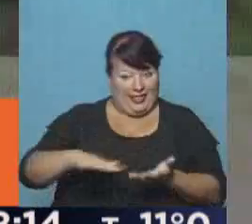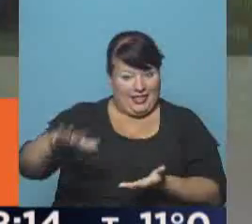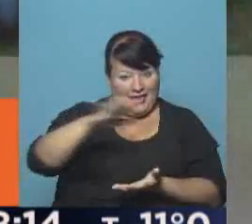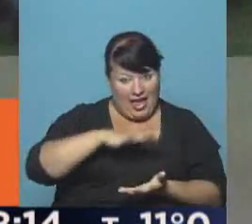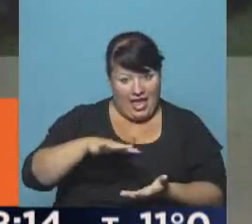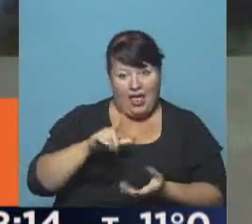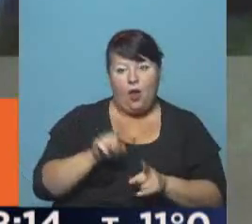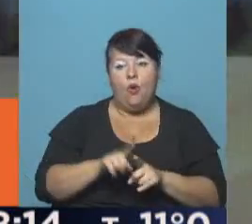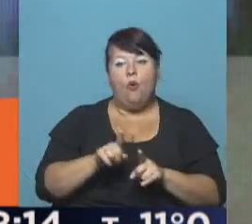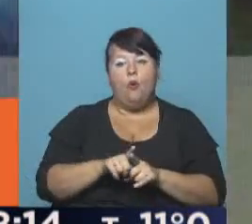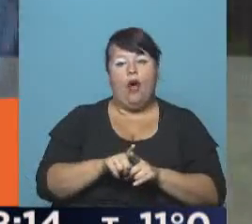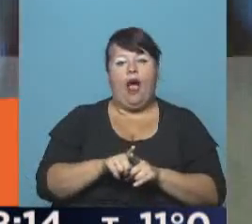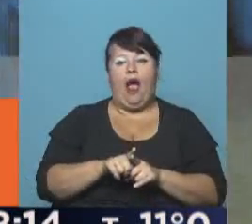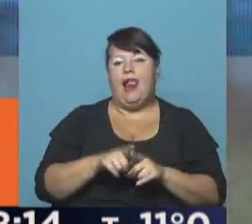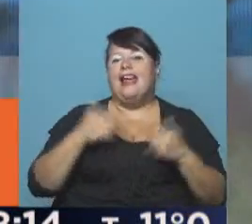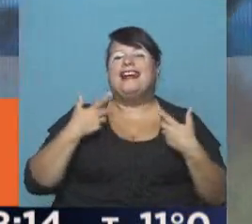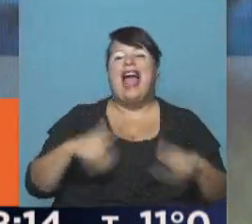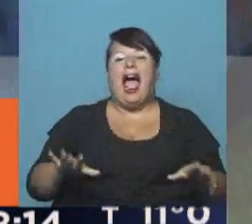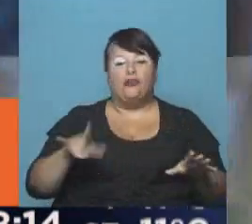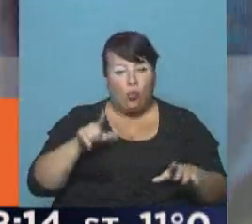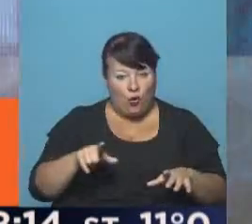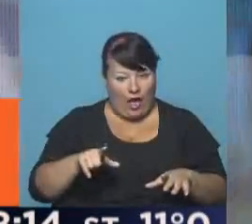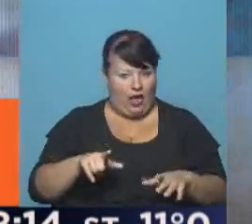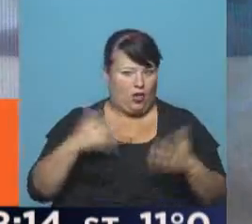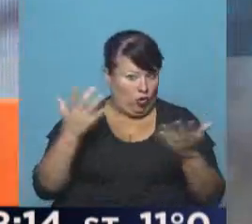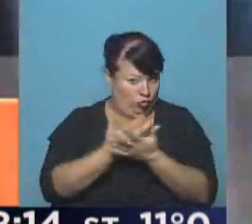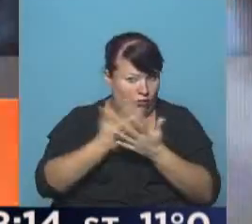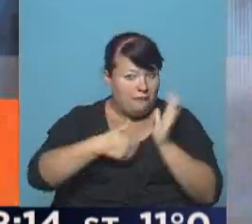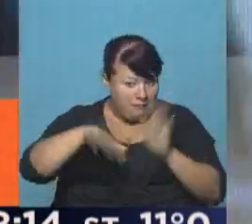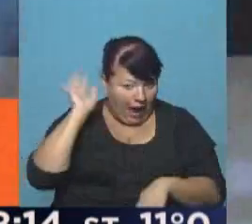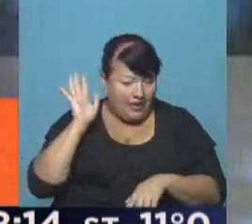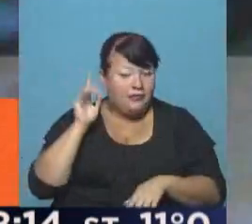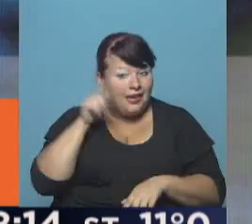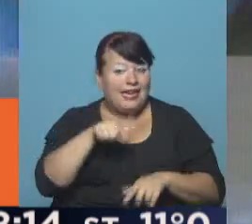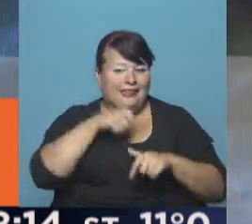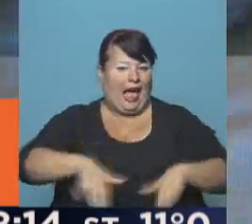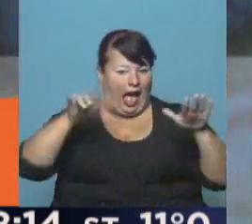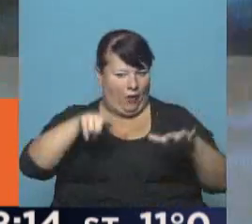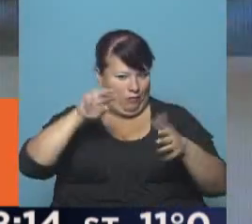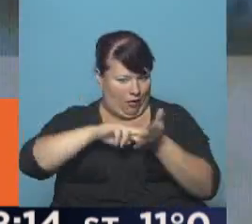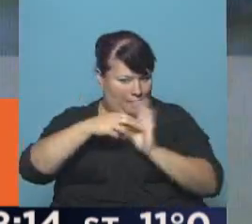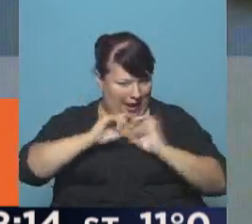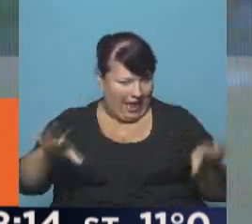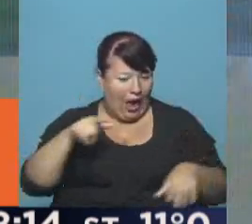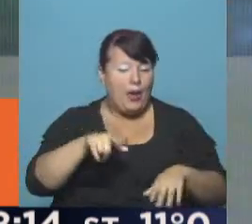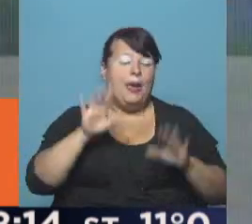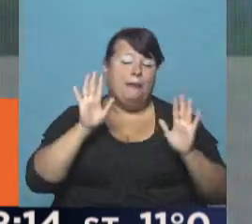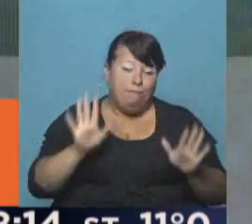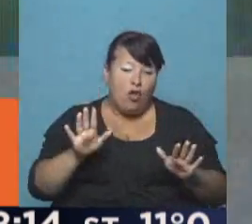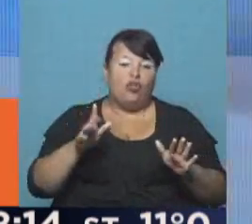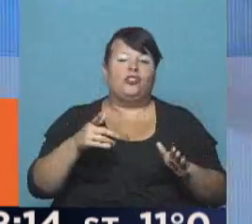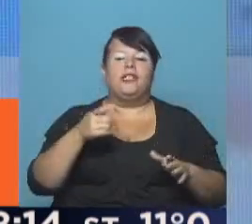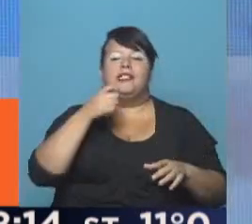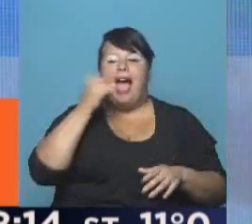es este la catástrofe natural que lo azota fundamentalmente son las inundaciones por lo tanto contar